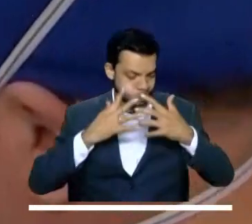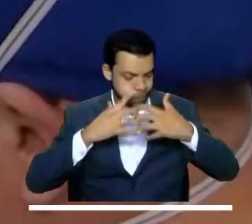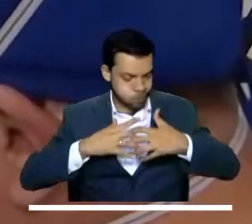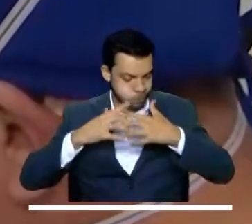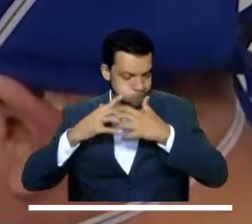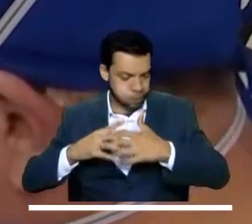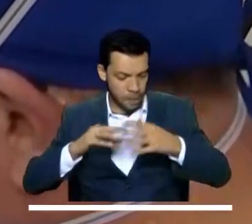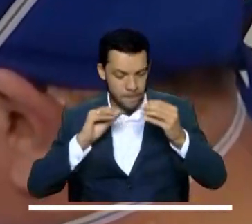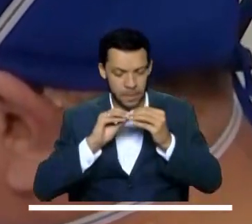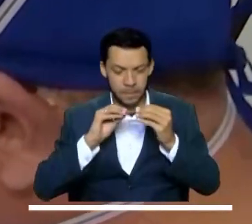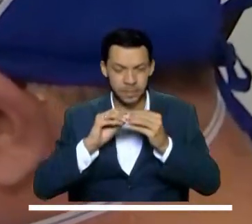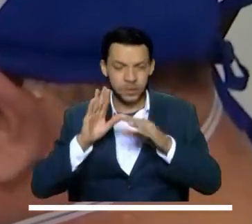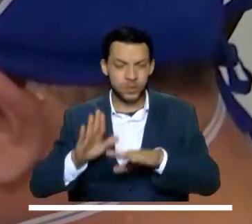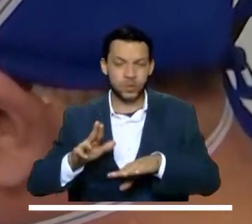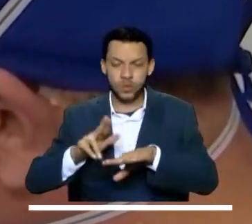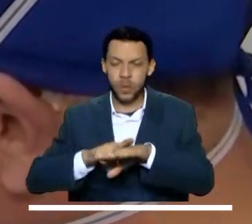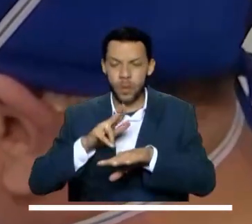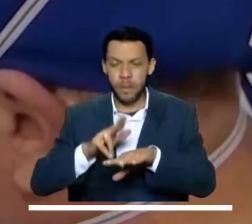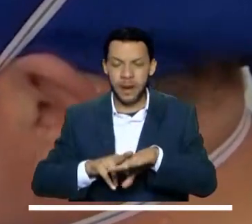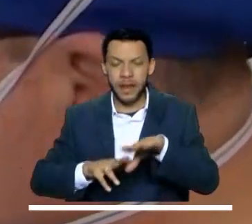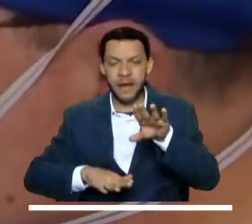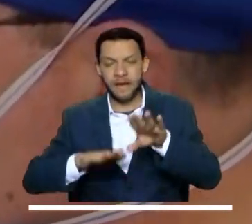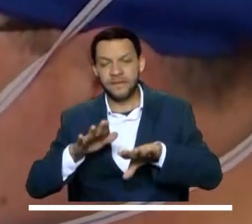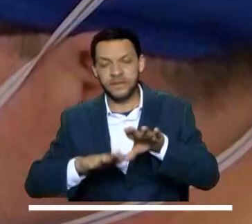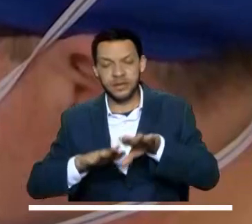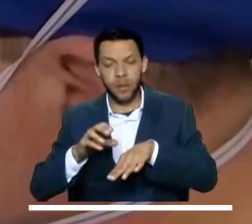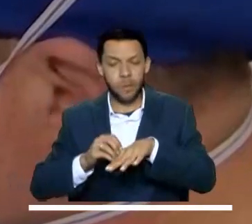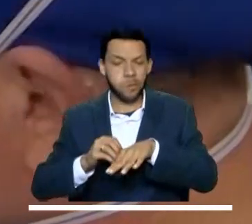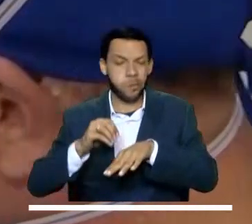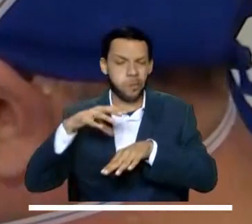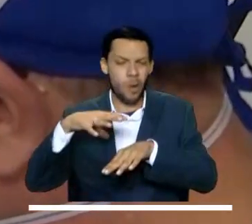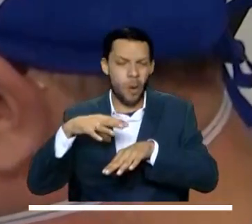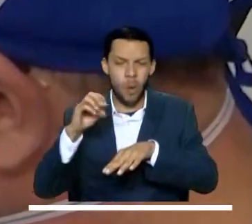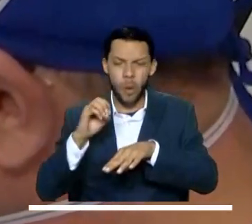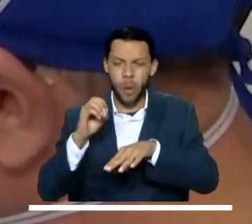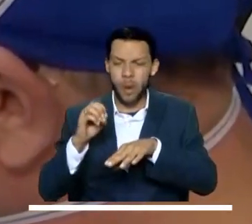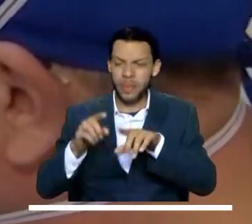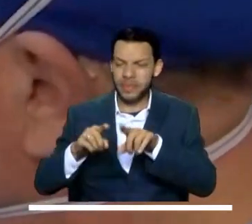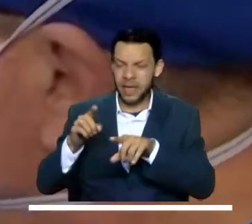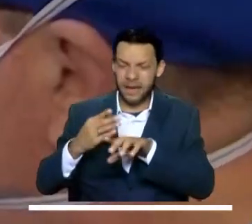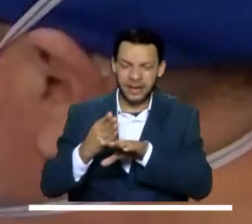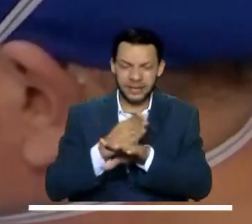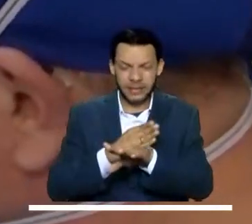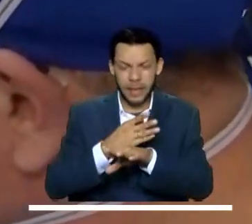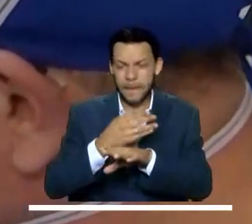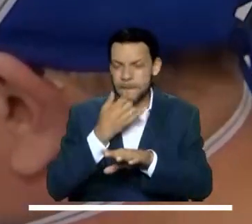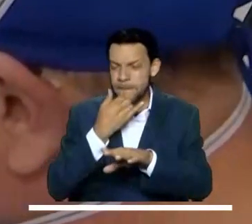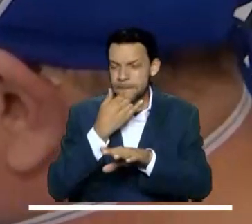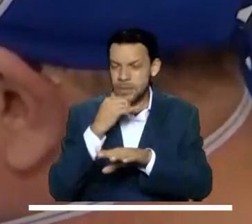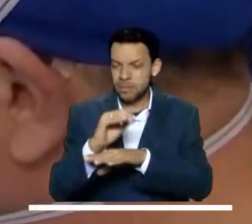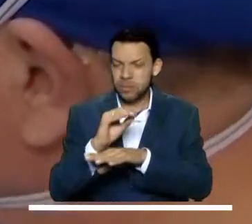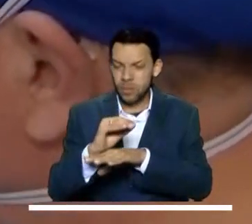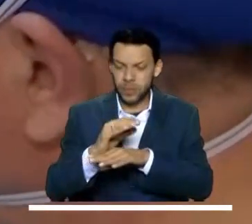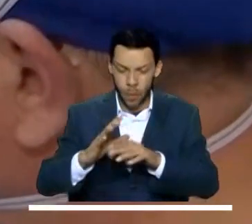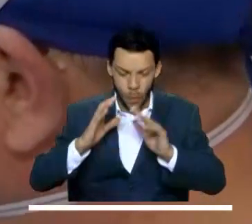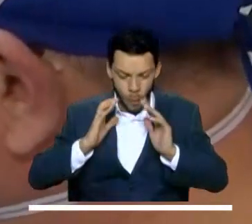hemorroides, normalmente están desinflamadas, pero se nos pueden inflamar, como lo hemos visto y como lo hemos experimentado, por el consumo de ciertos alimentos, por el consumo de